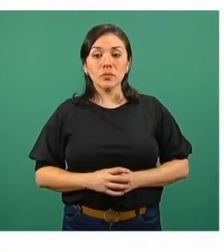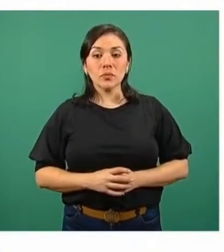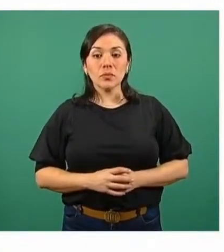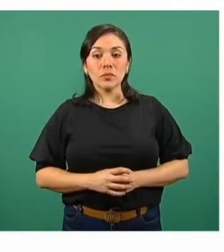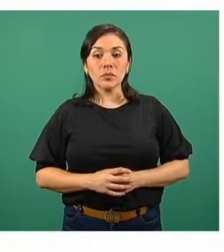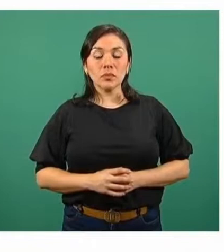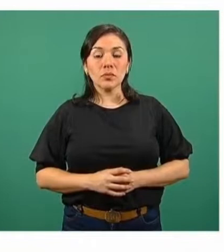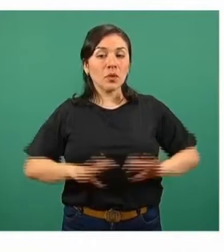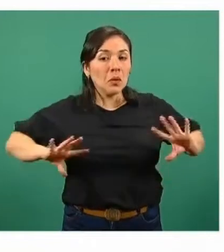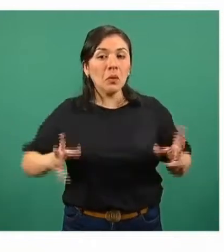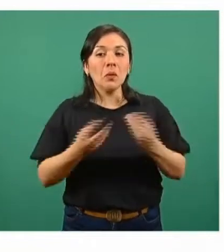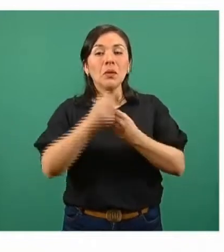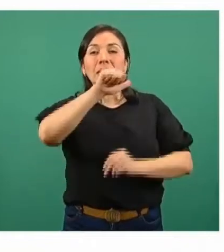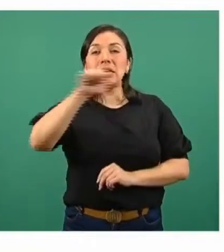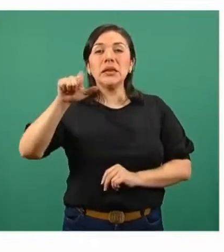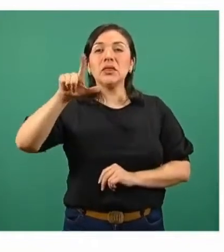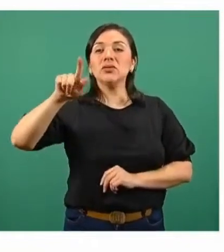Con un total de